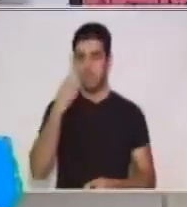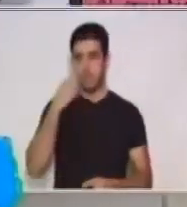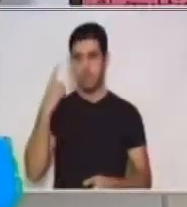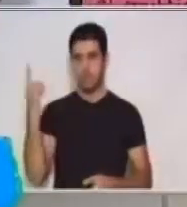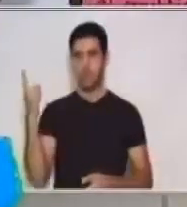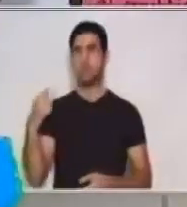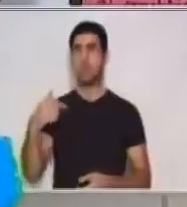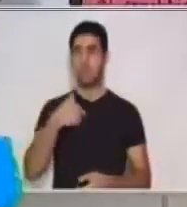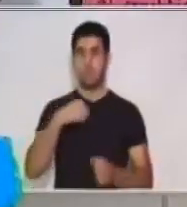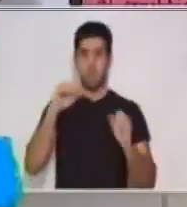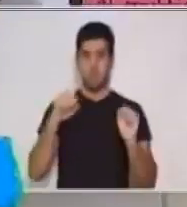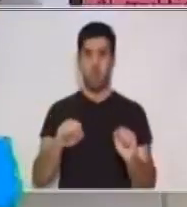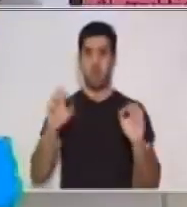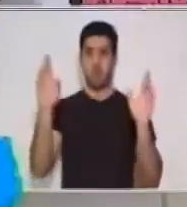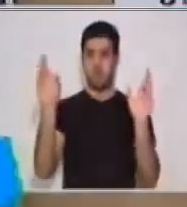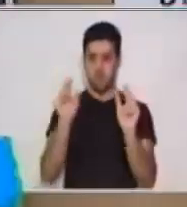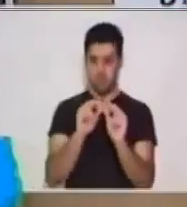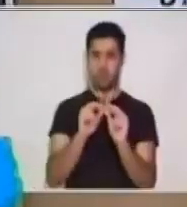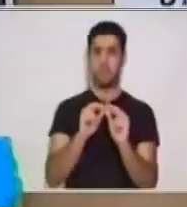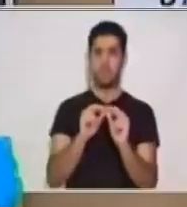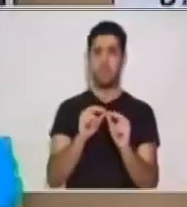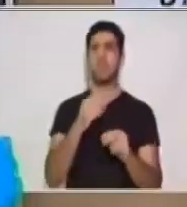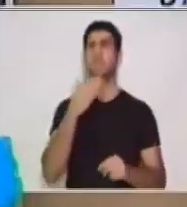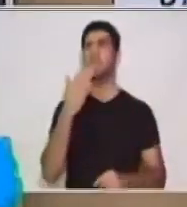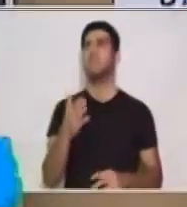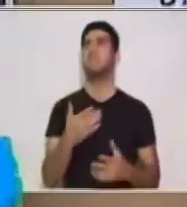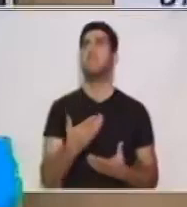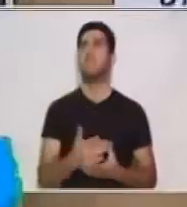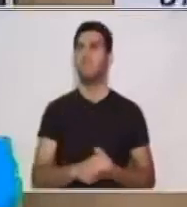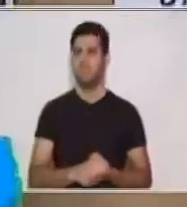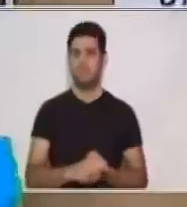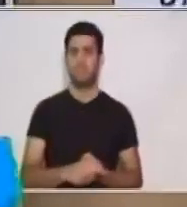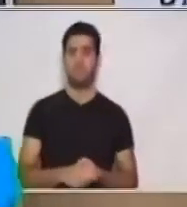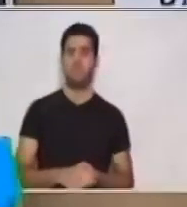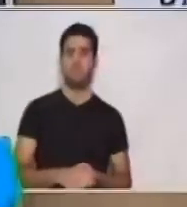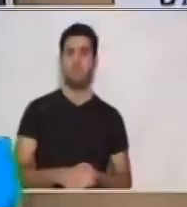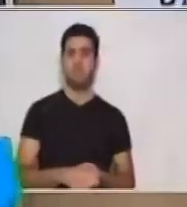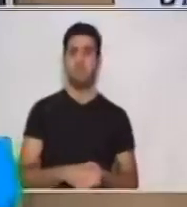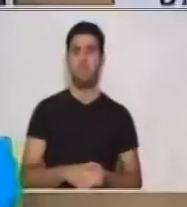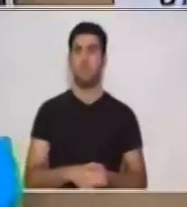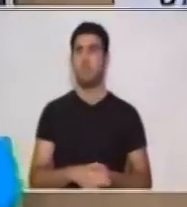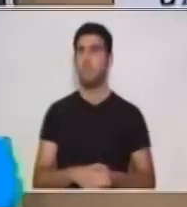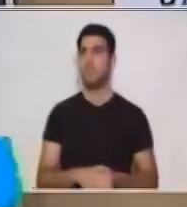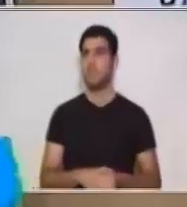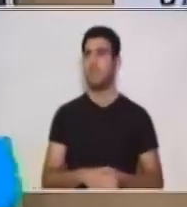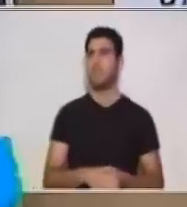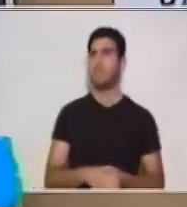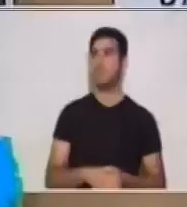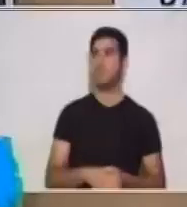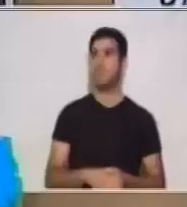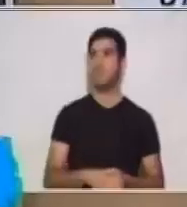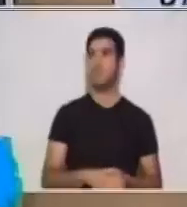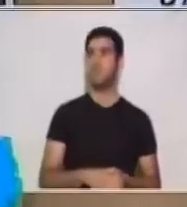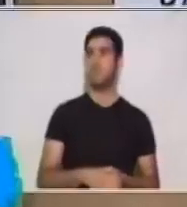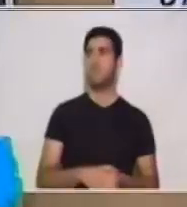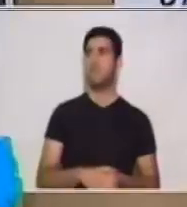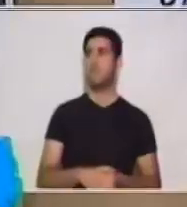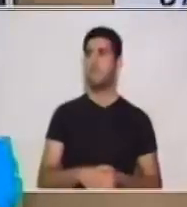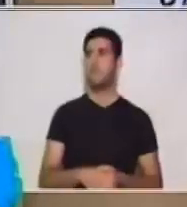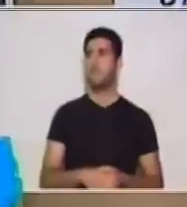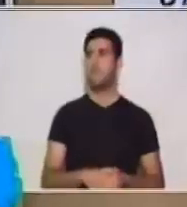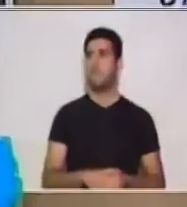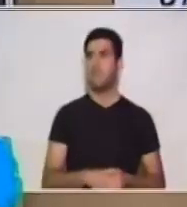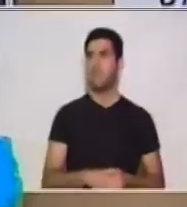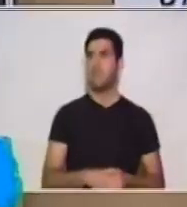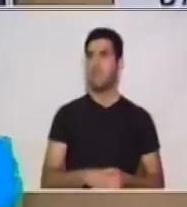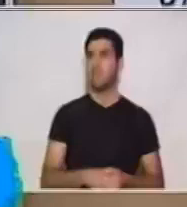yo simplifico esa fracción de 80 es a 200, voy a obtener, ¿verdad? Voy a dividir